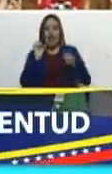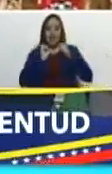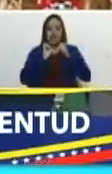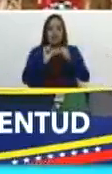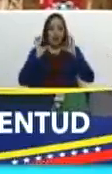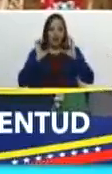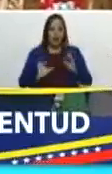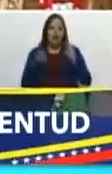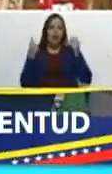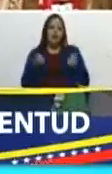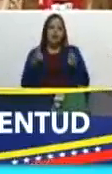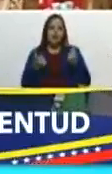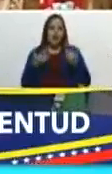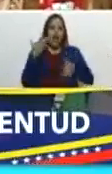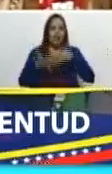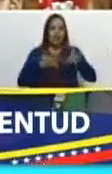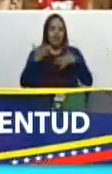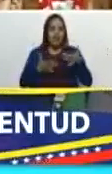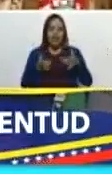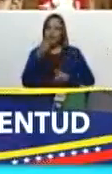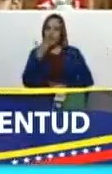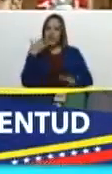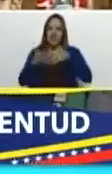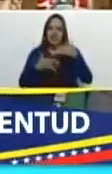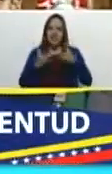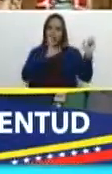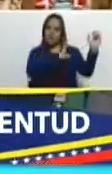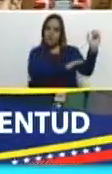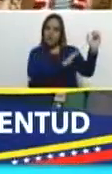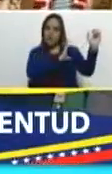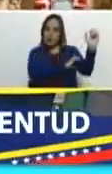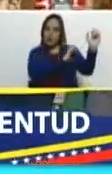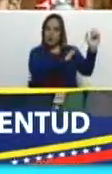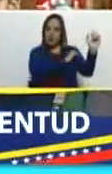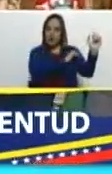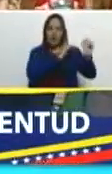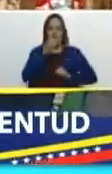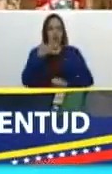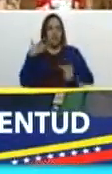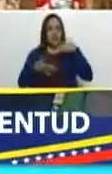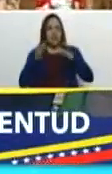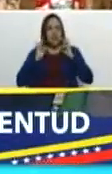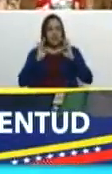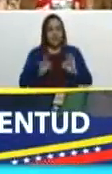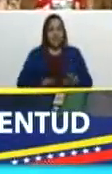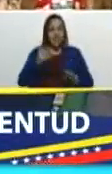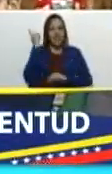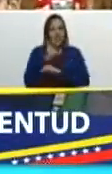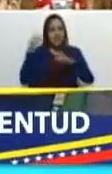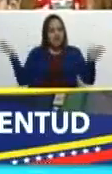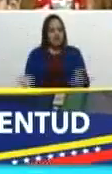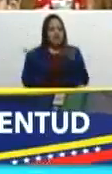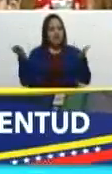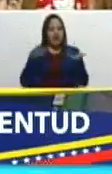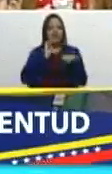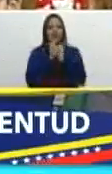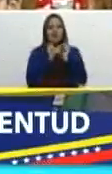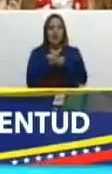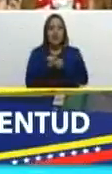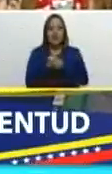cuerpo en actividad, en buena actividad muscular, en buena actividad física. Hay que promover el deporte,